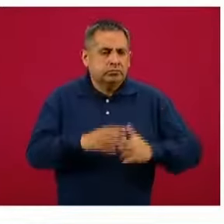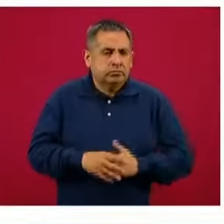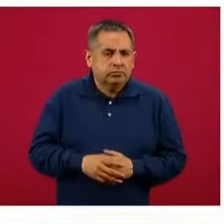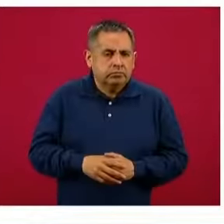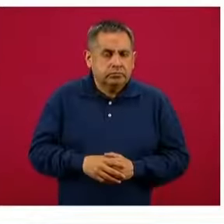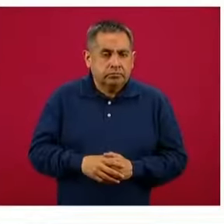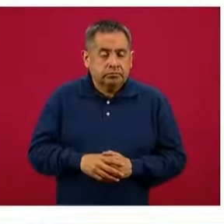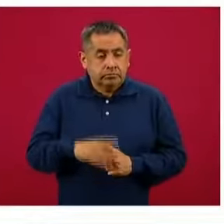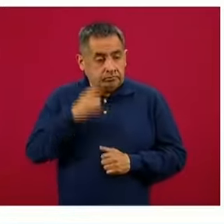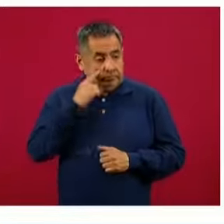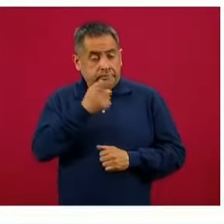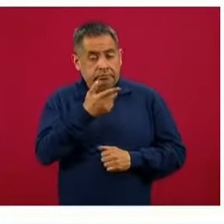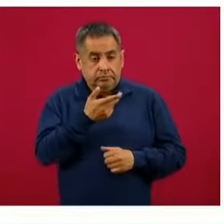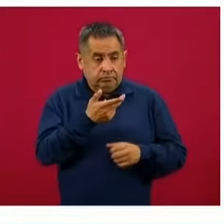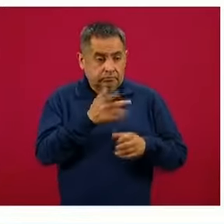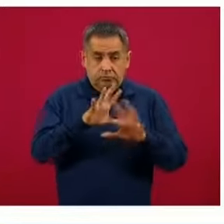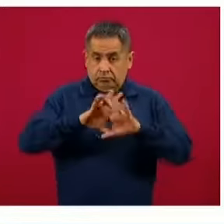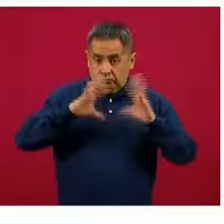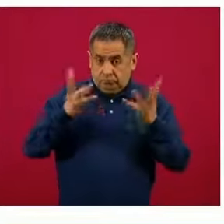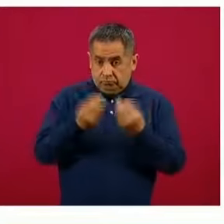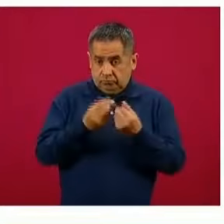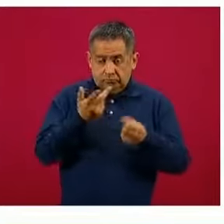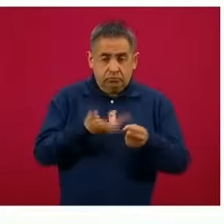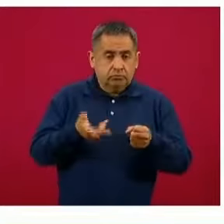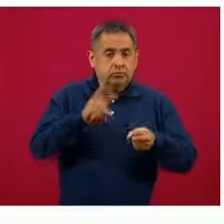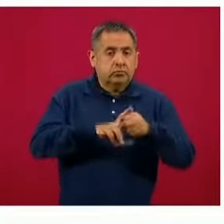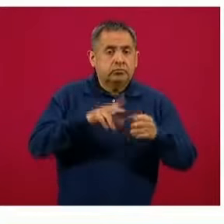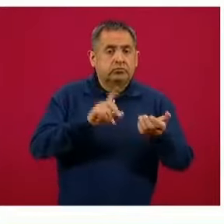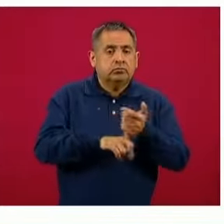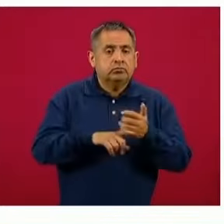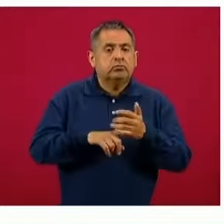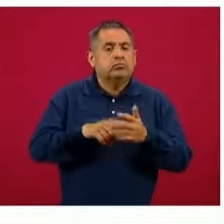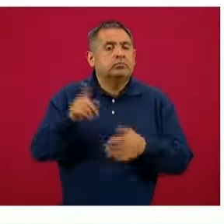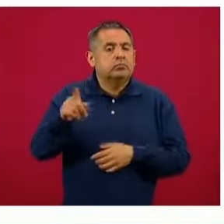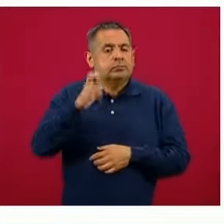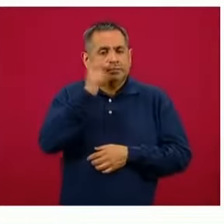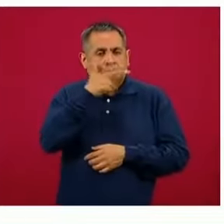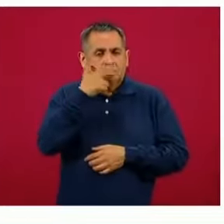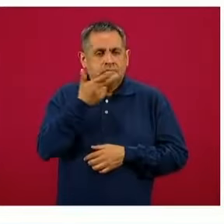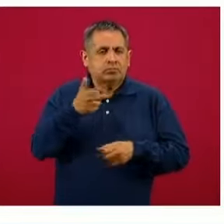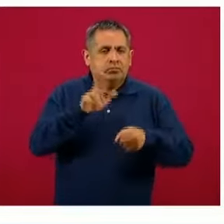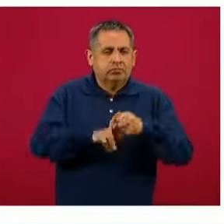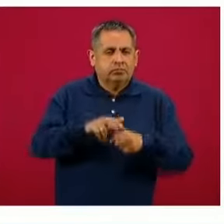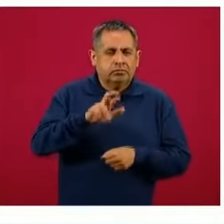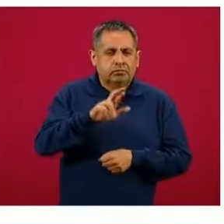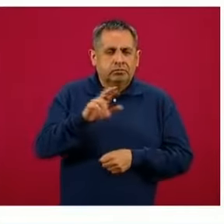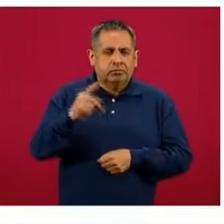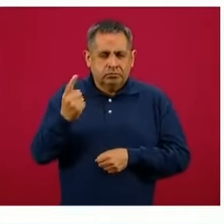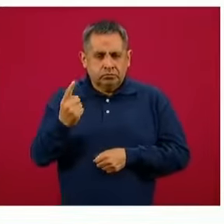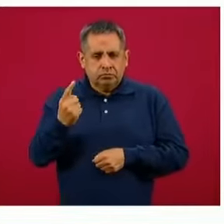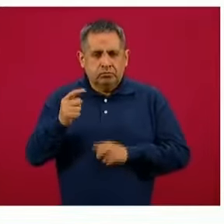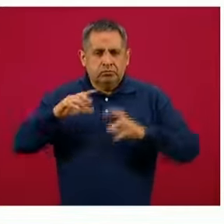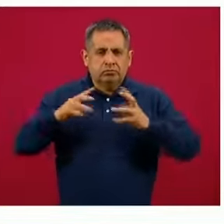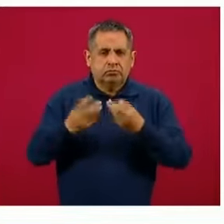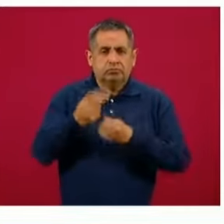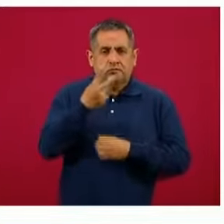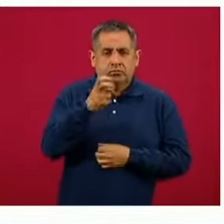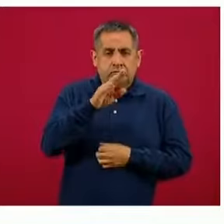comentaba, en las camas sensibles totales del Hospital Regional número 1 de Chihuahua, estas